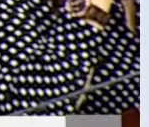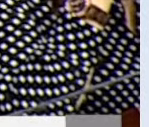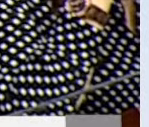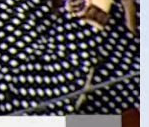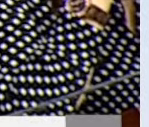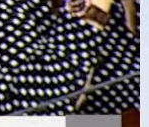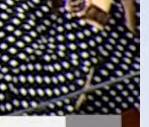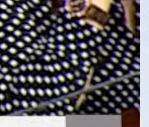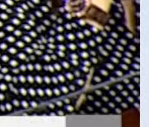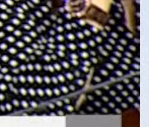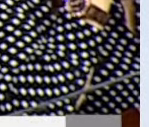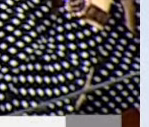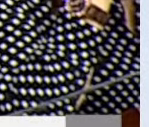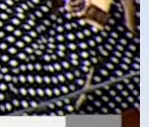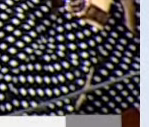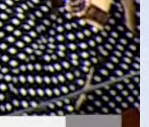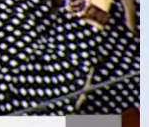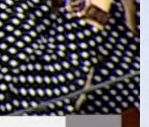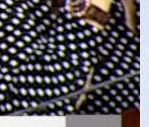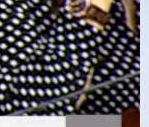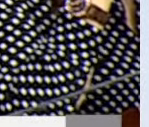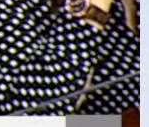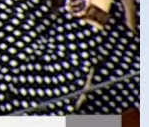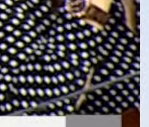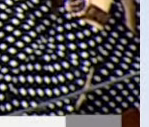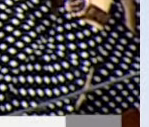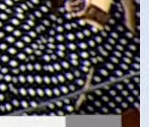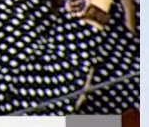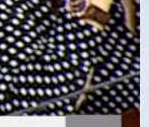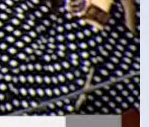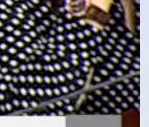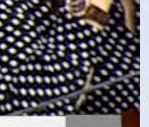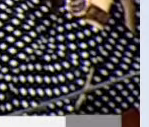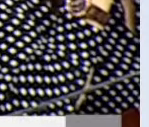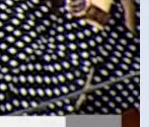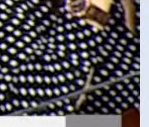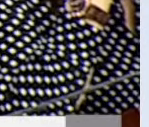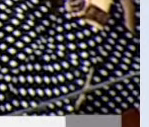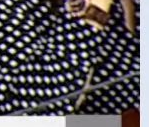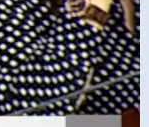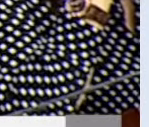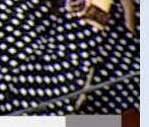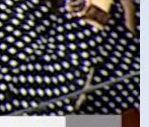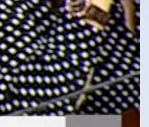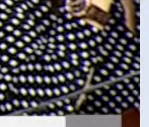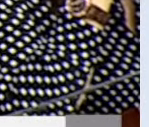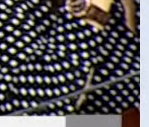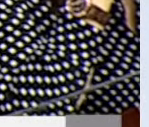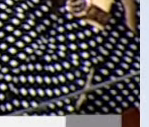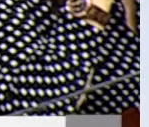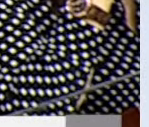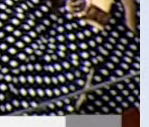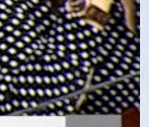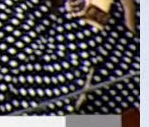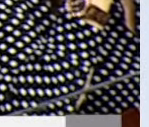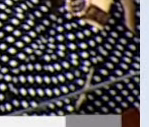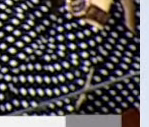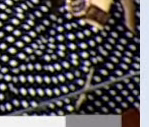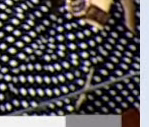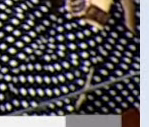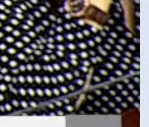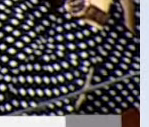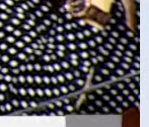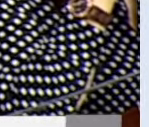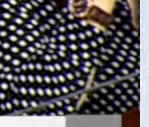una calidad de gestión pésima a través del tiempo de todos los ministros, ¿no? Entonces, tenemos